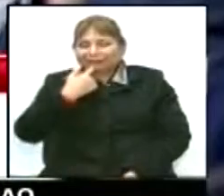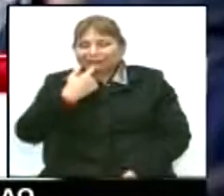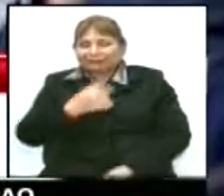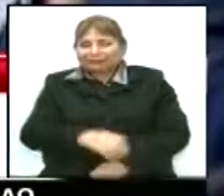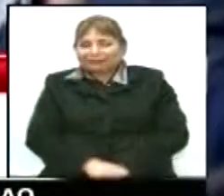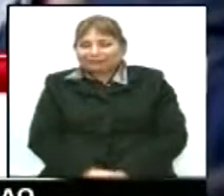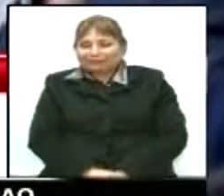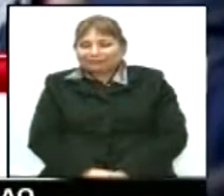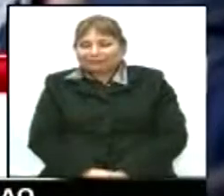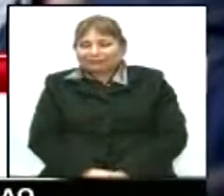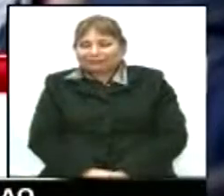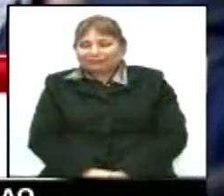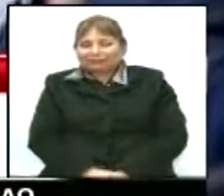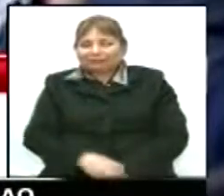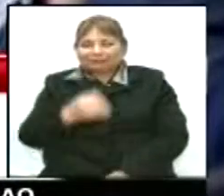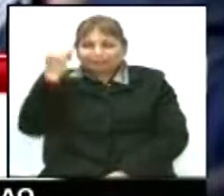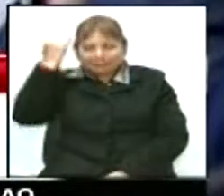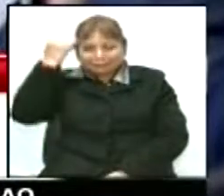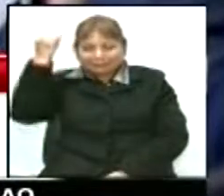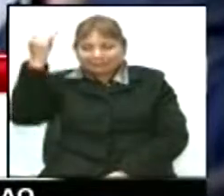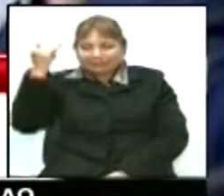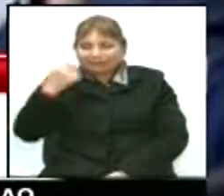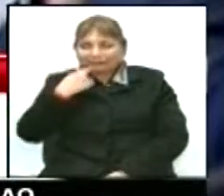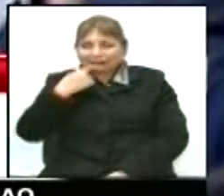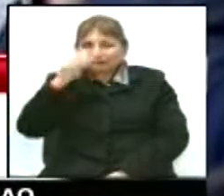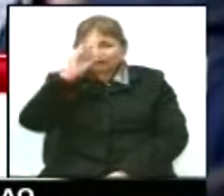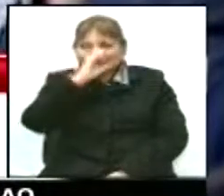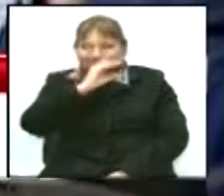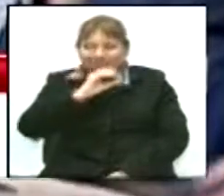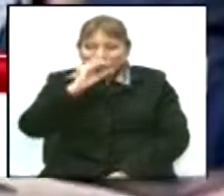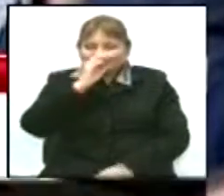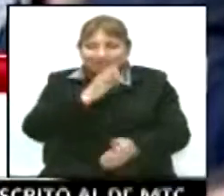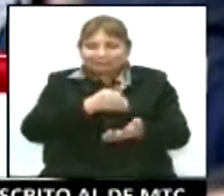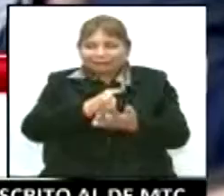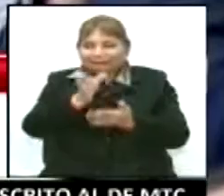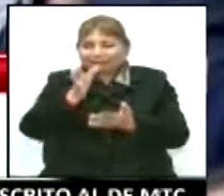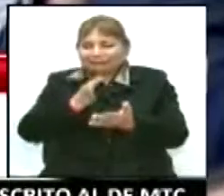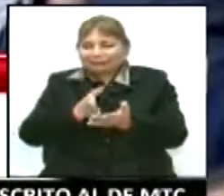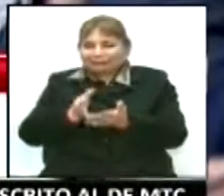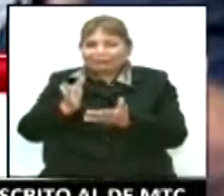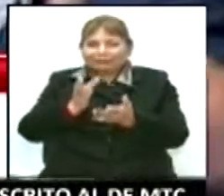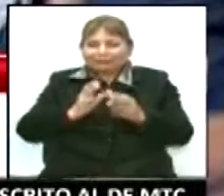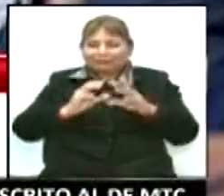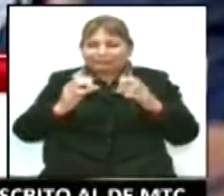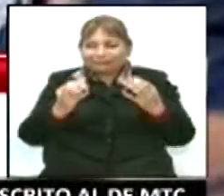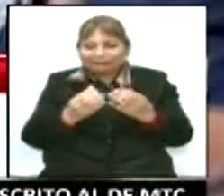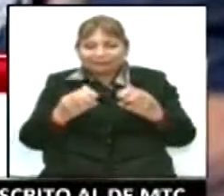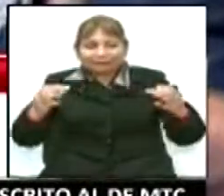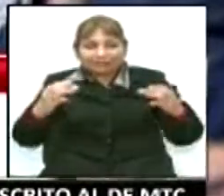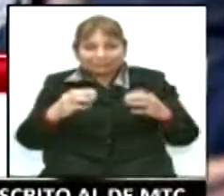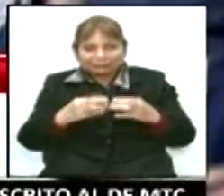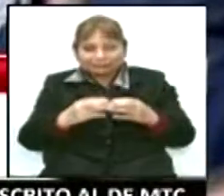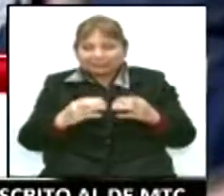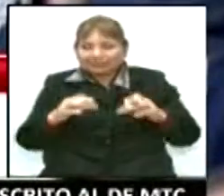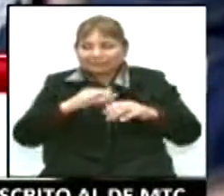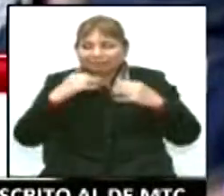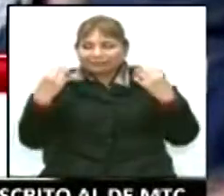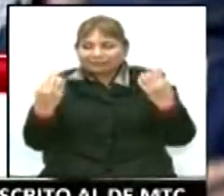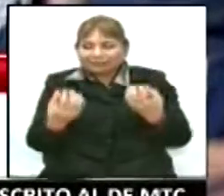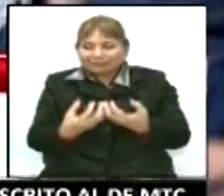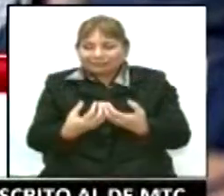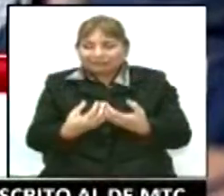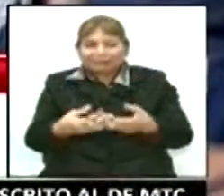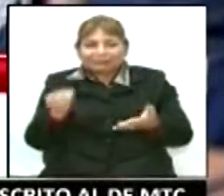lo que sí le diría es que la búsqueda debe ser de todas las bancadas por lograr consensos y que hagamos esa sesión conjunta que se le ha